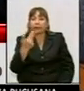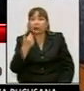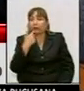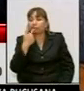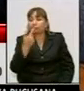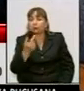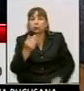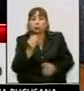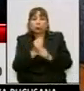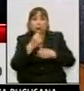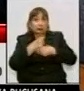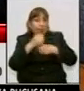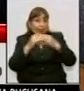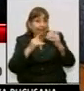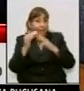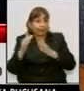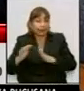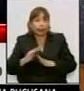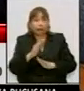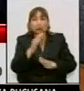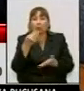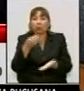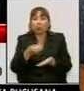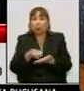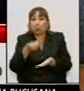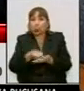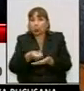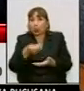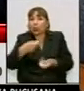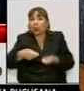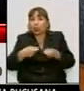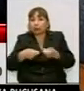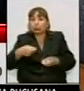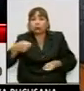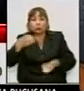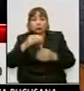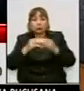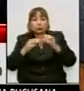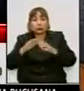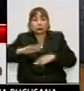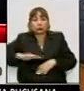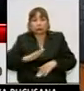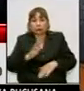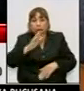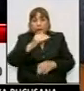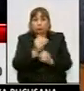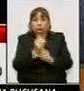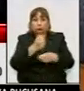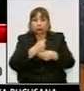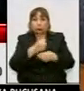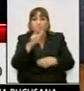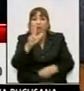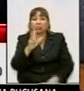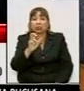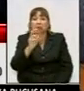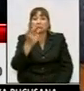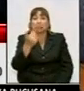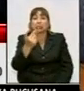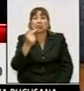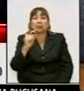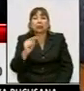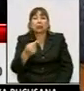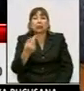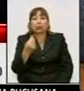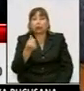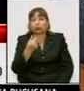gerencias de infraestructura y logística sustentaron ante el Consejo Regional el incremento del valor de la obra a 313 millones de